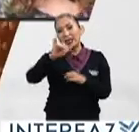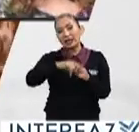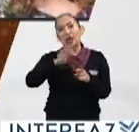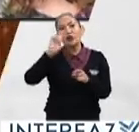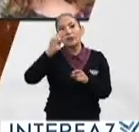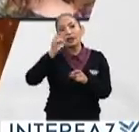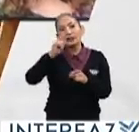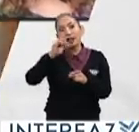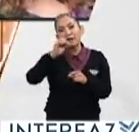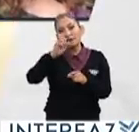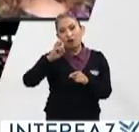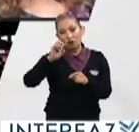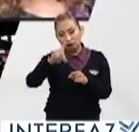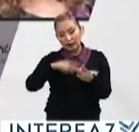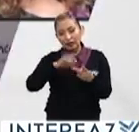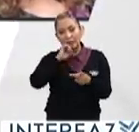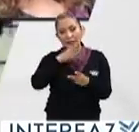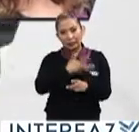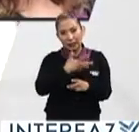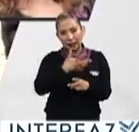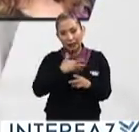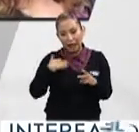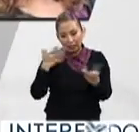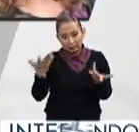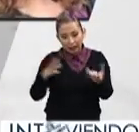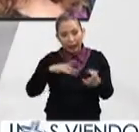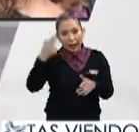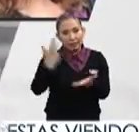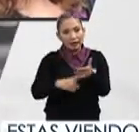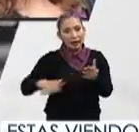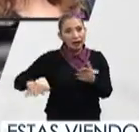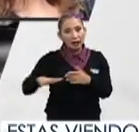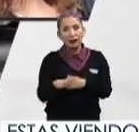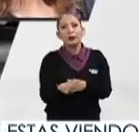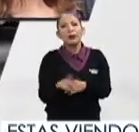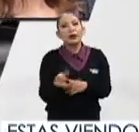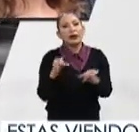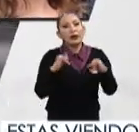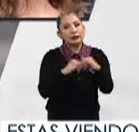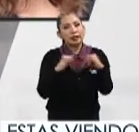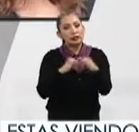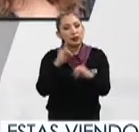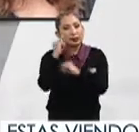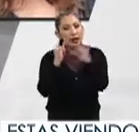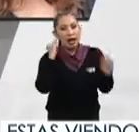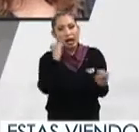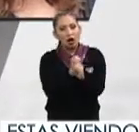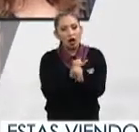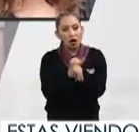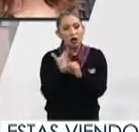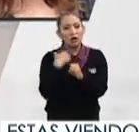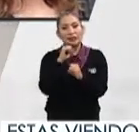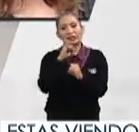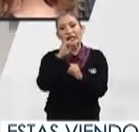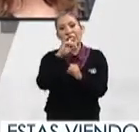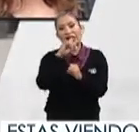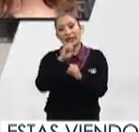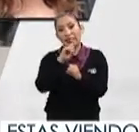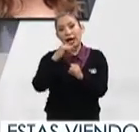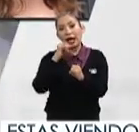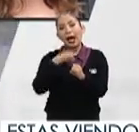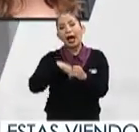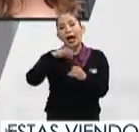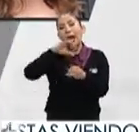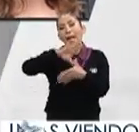de Stanford. También tendrán que ver pues también instituciones internacionales, el USAID, From the